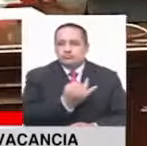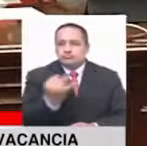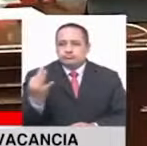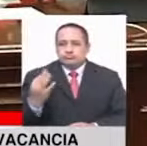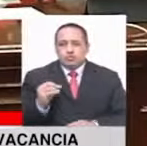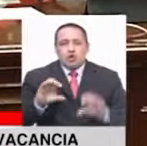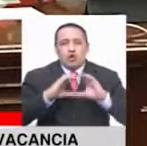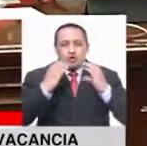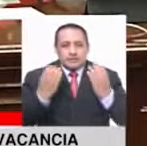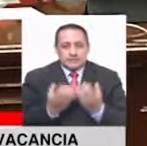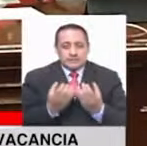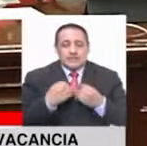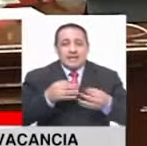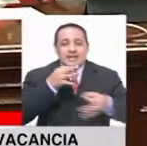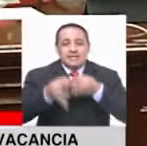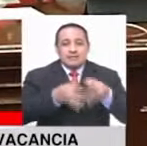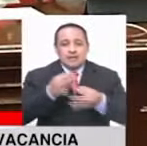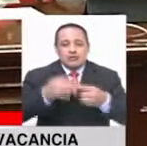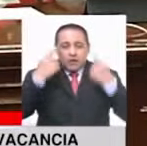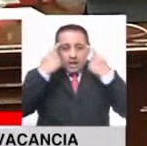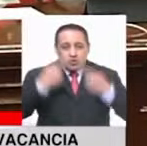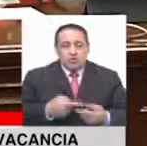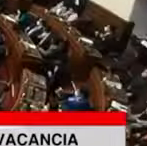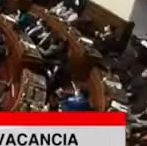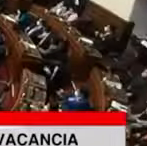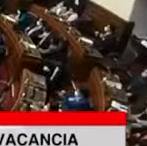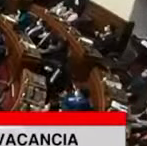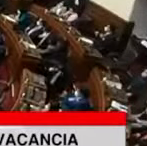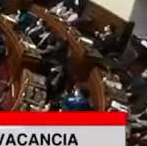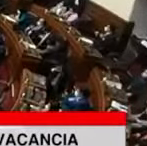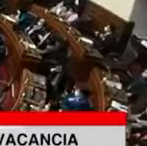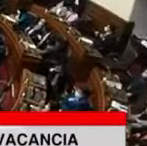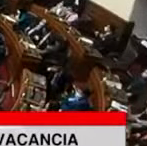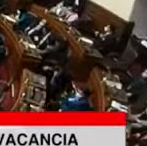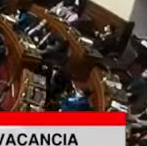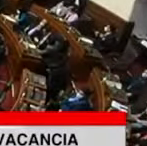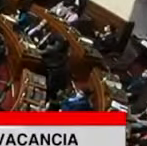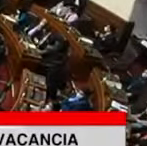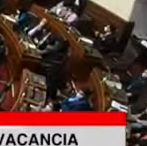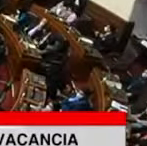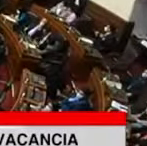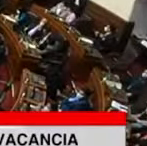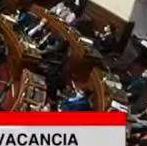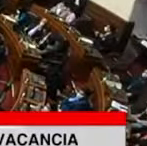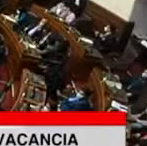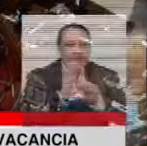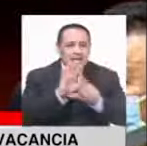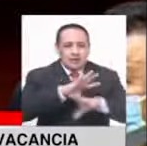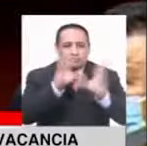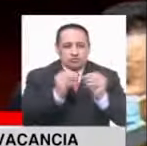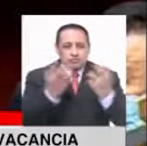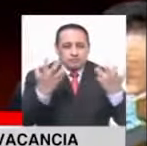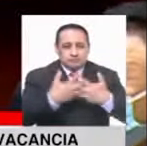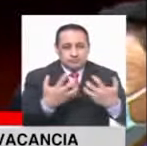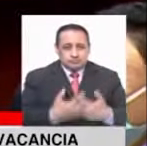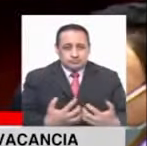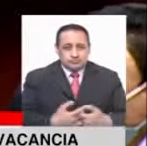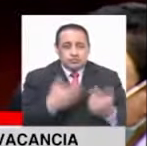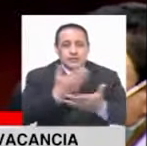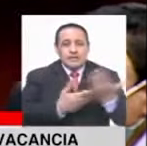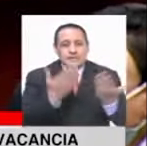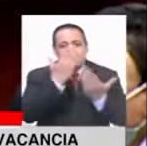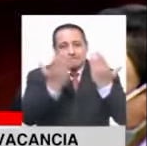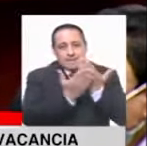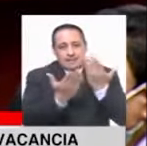de congresistas, precisándose los fundamentos de hecho y de derecho en que se sustenta, así como de los documentos que